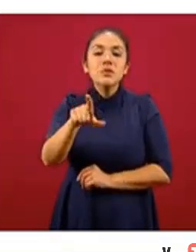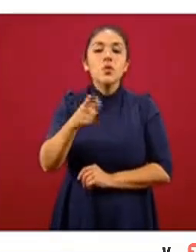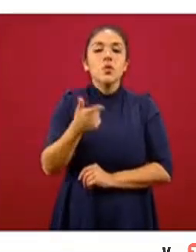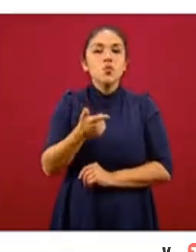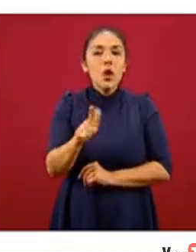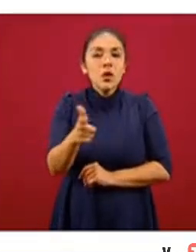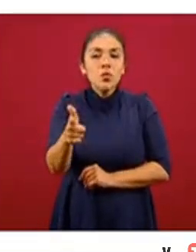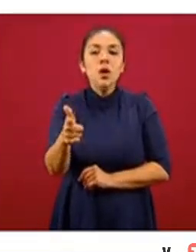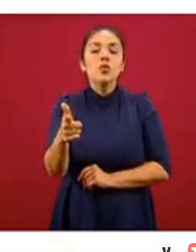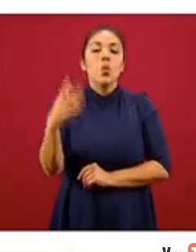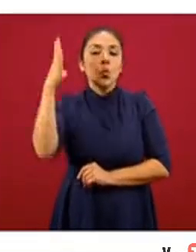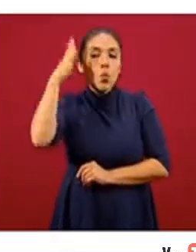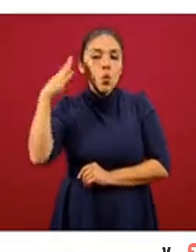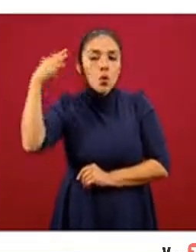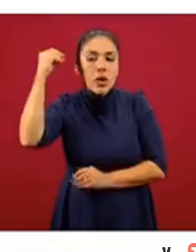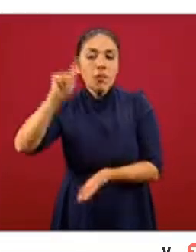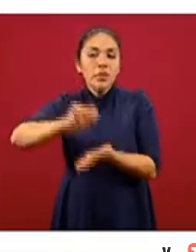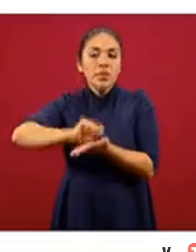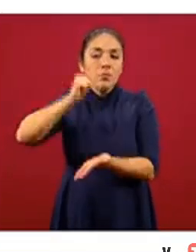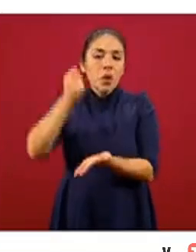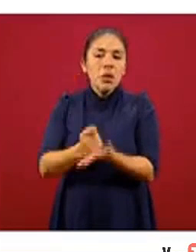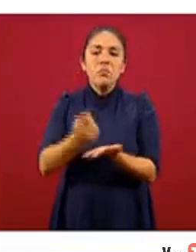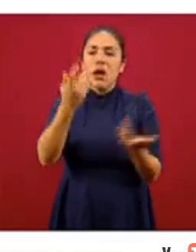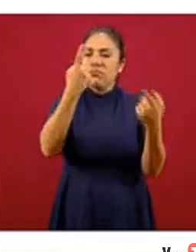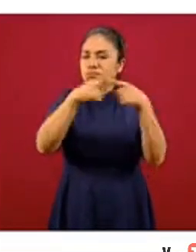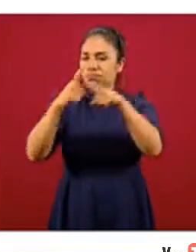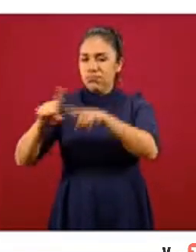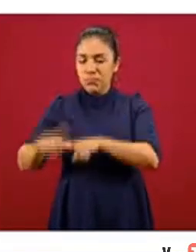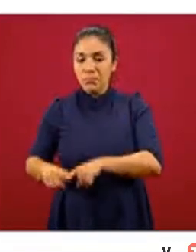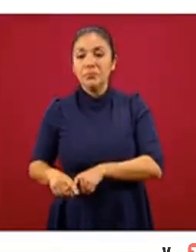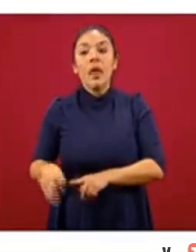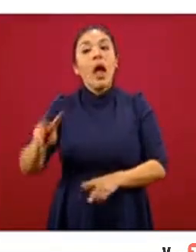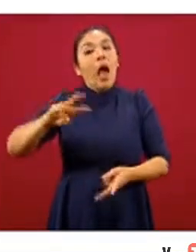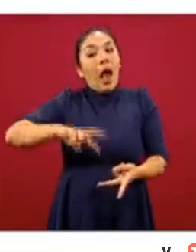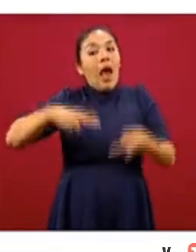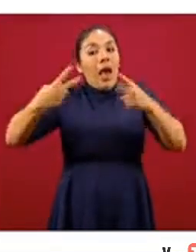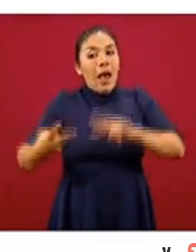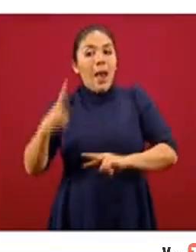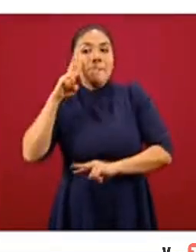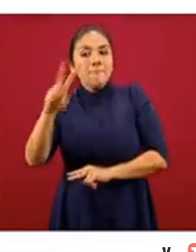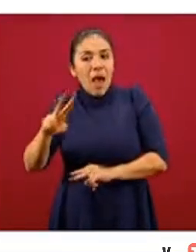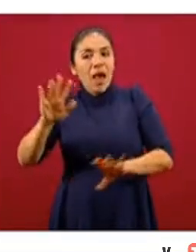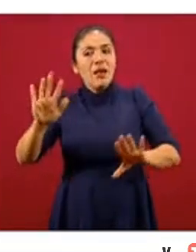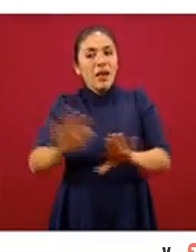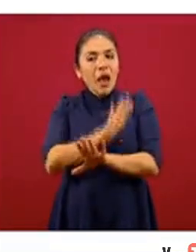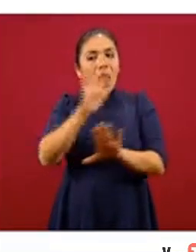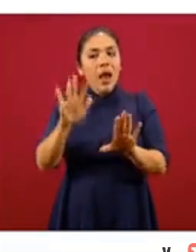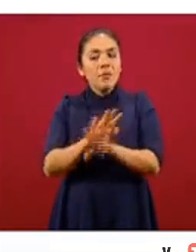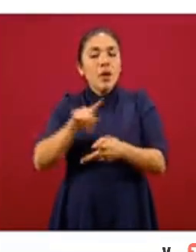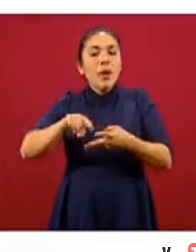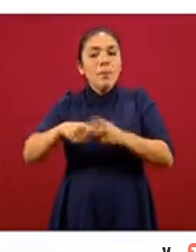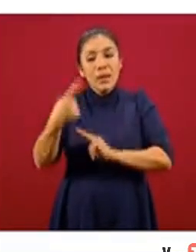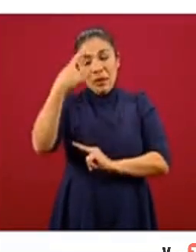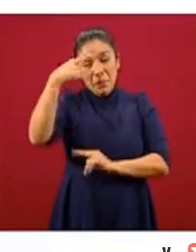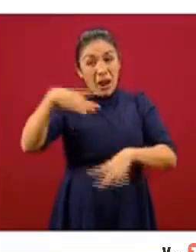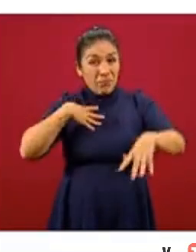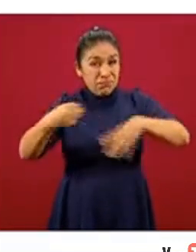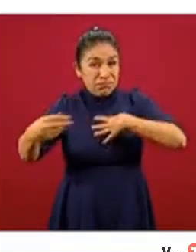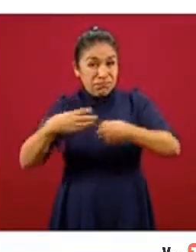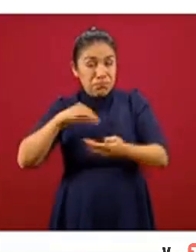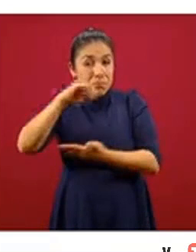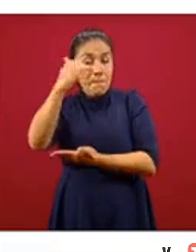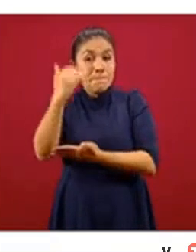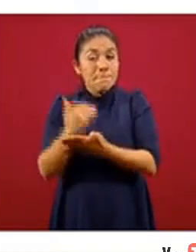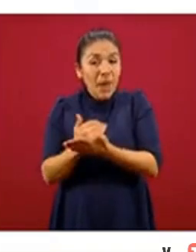Guanajuato, Colima, Tamaulipas, etcétera, etcétera. En cambio, vemos cambios en la velocidad de la